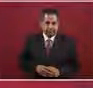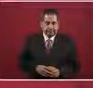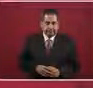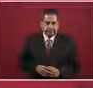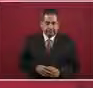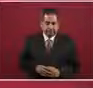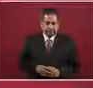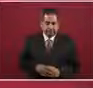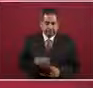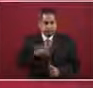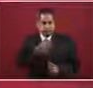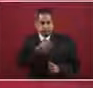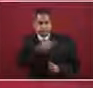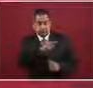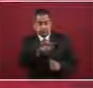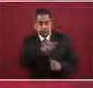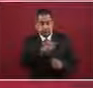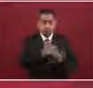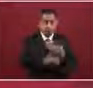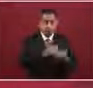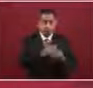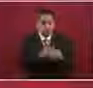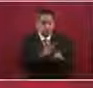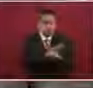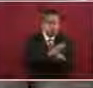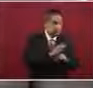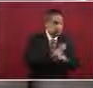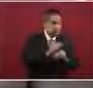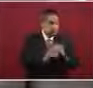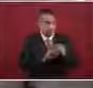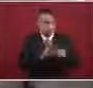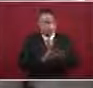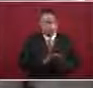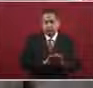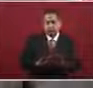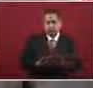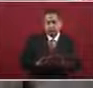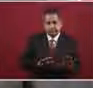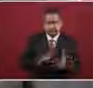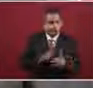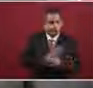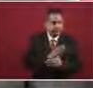entrar en componendas de ningún tipo,